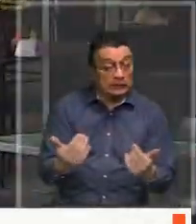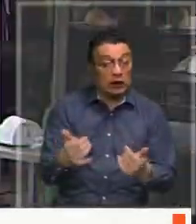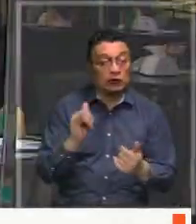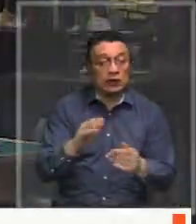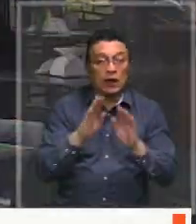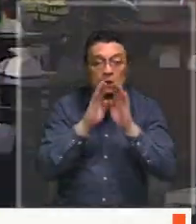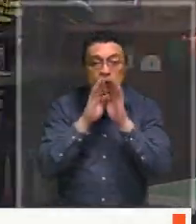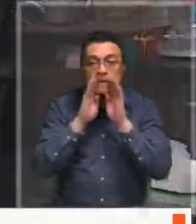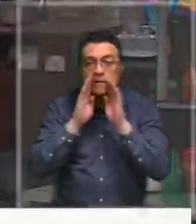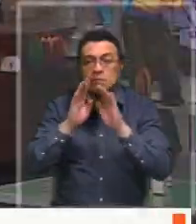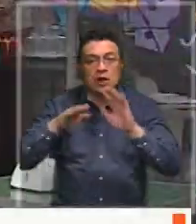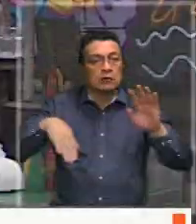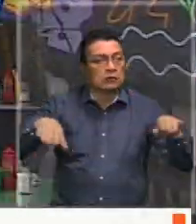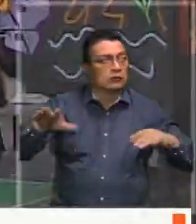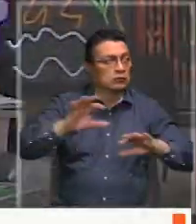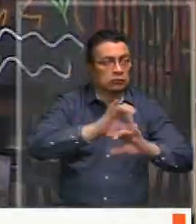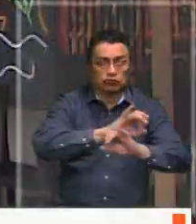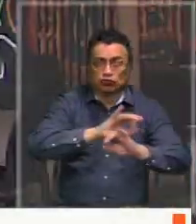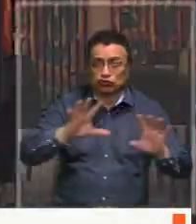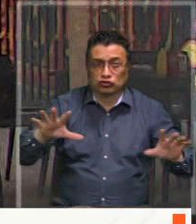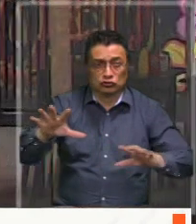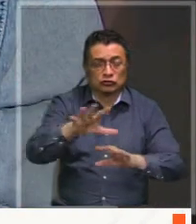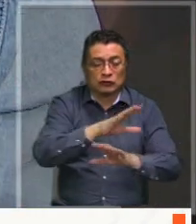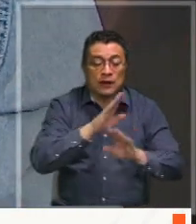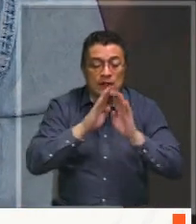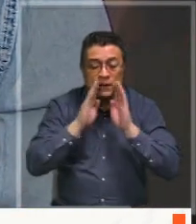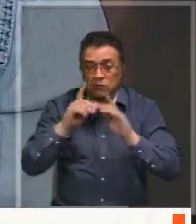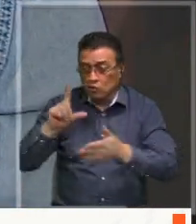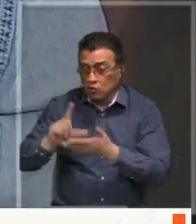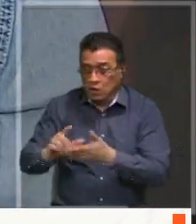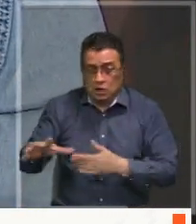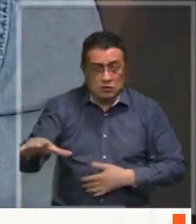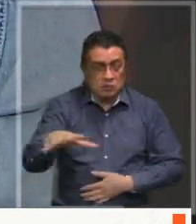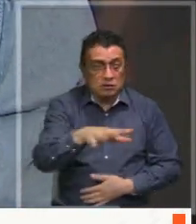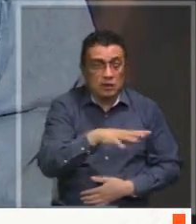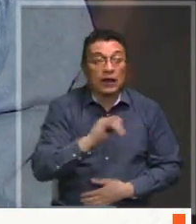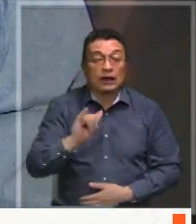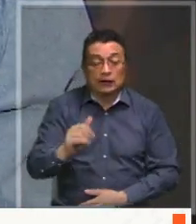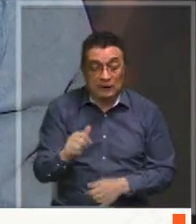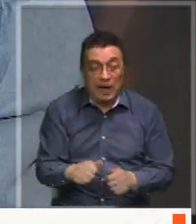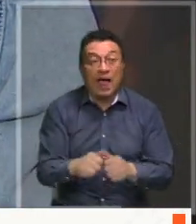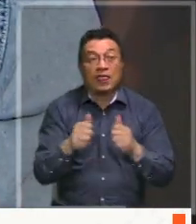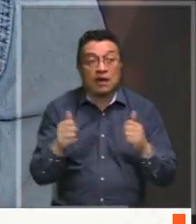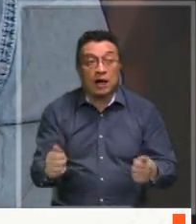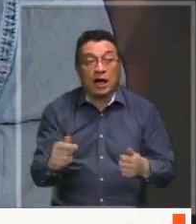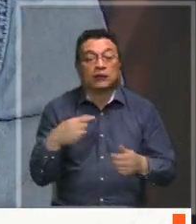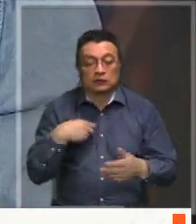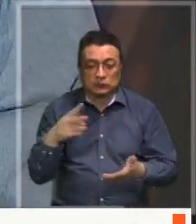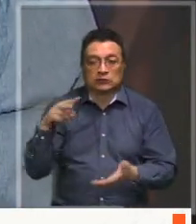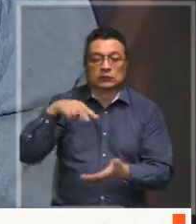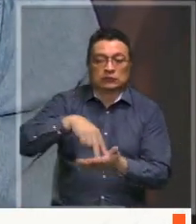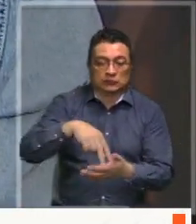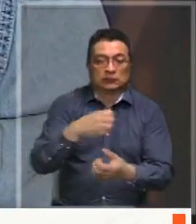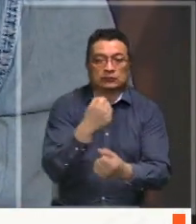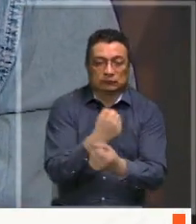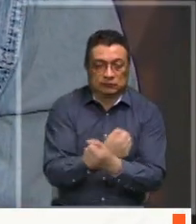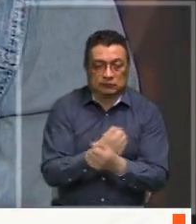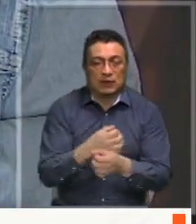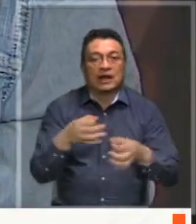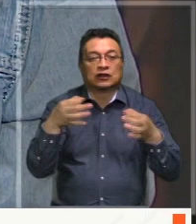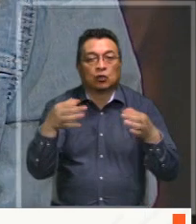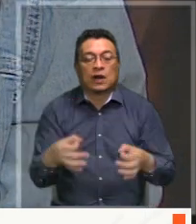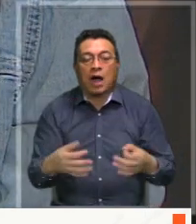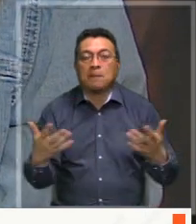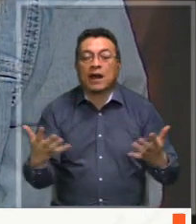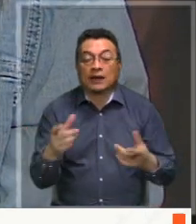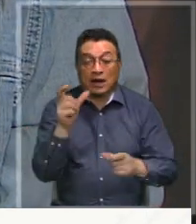la fachada, mantener limpio el sector y, por sobre todo, tener presencia policial, seguridad, para que la